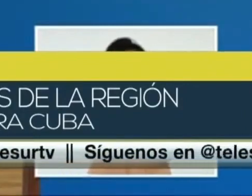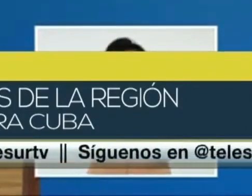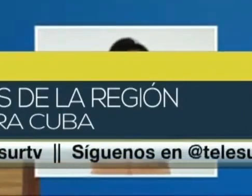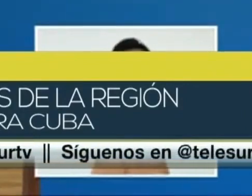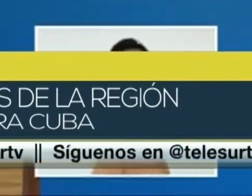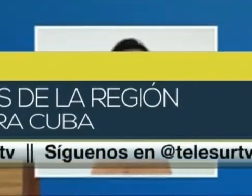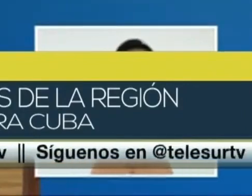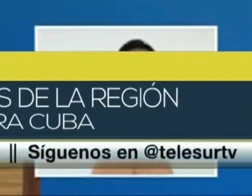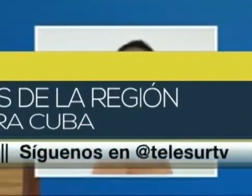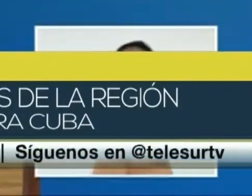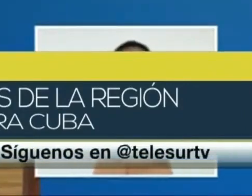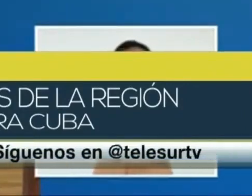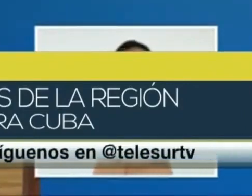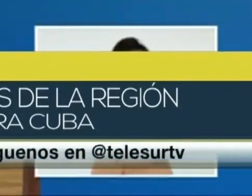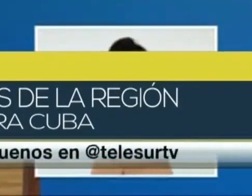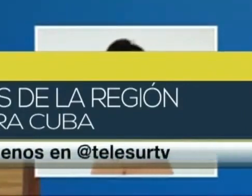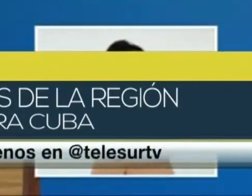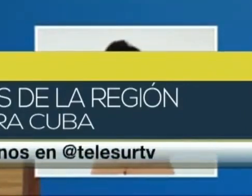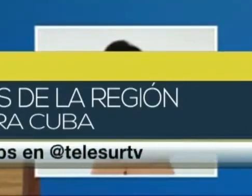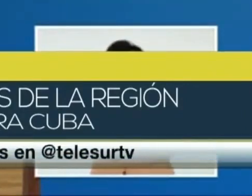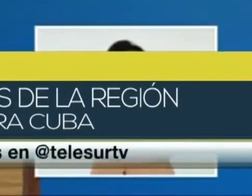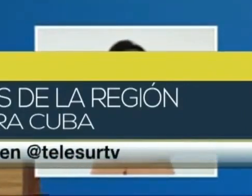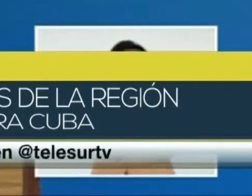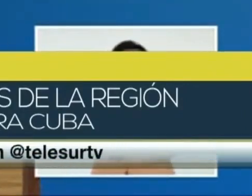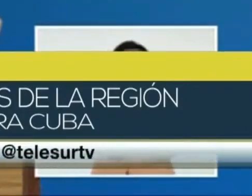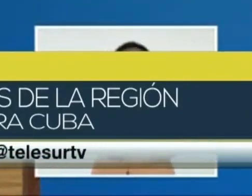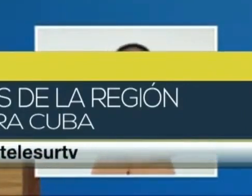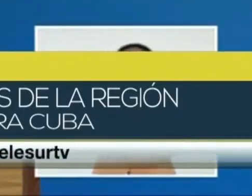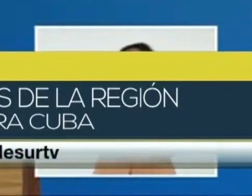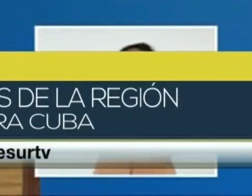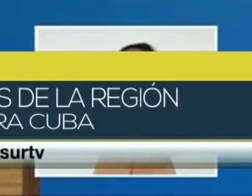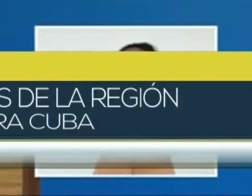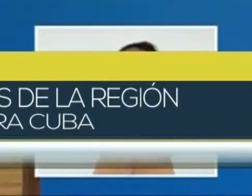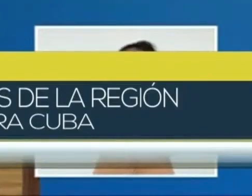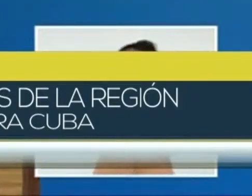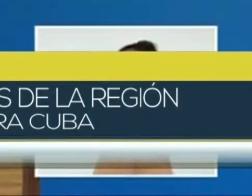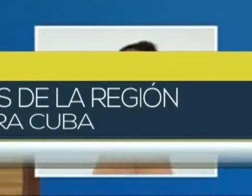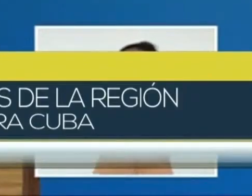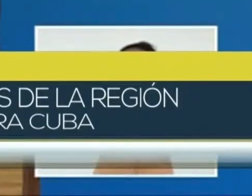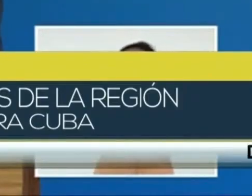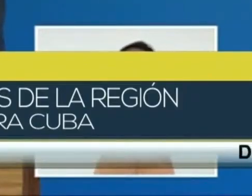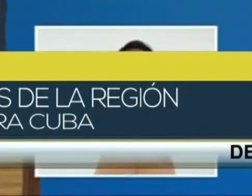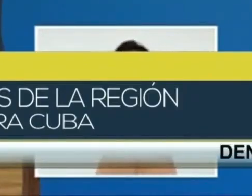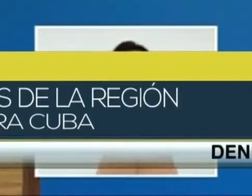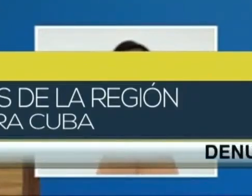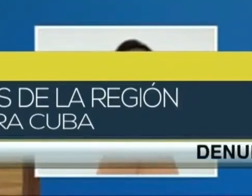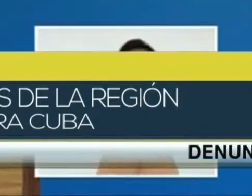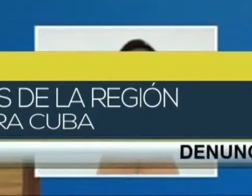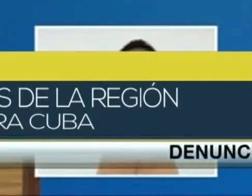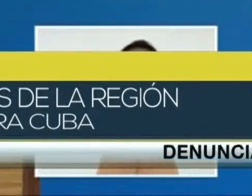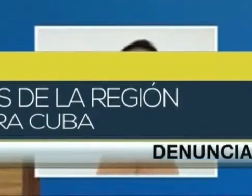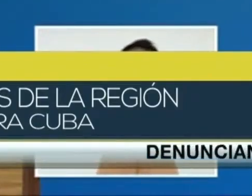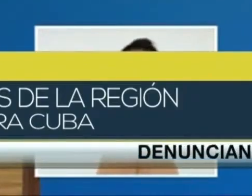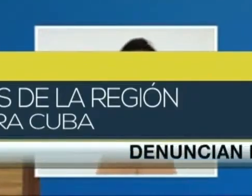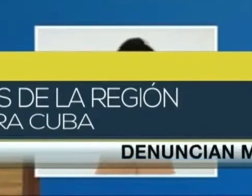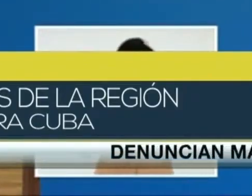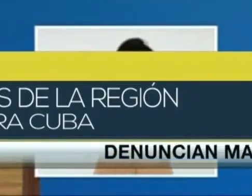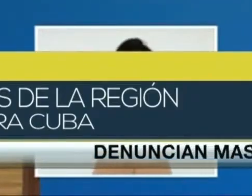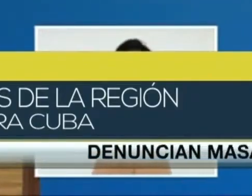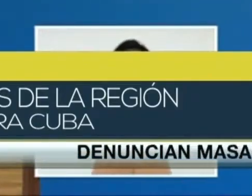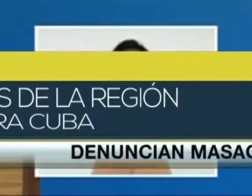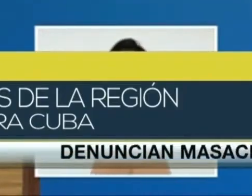en prevenir, impedir y sancionar los ataques informáticos que se están produciendo contra Cuba, en